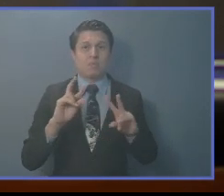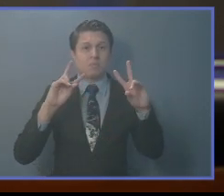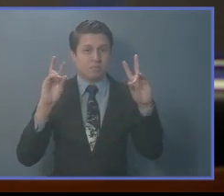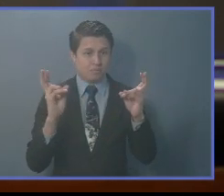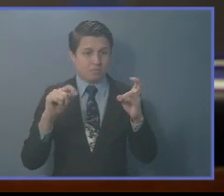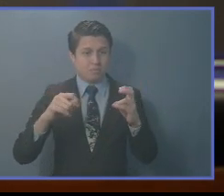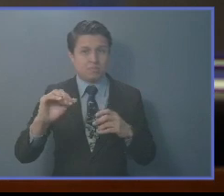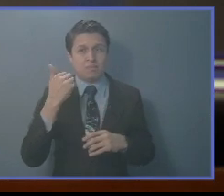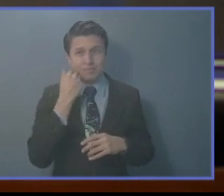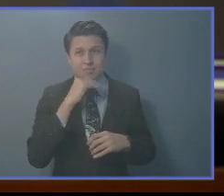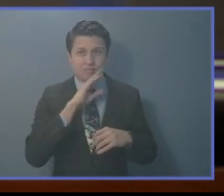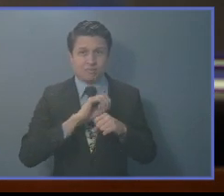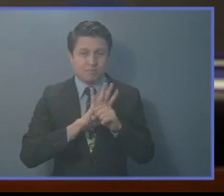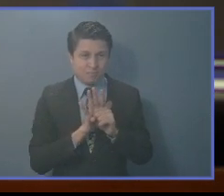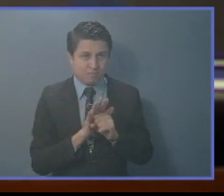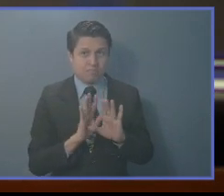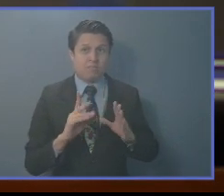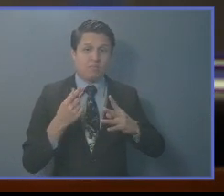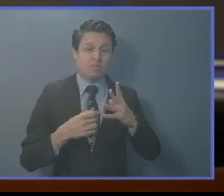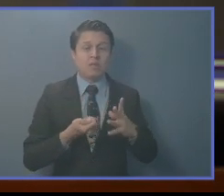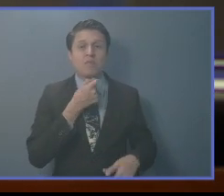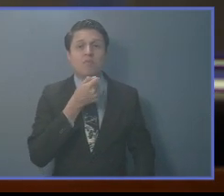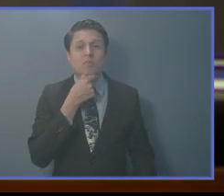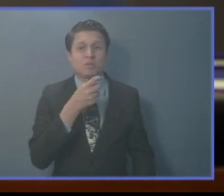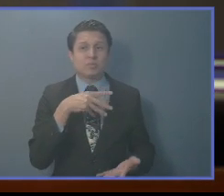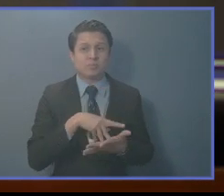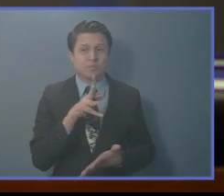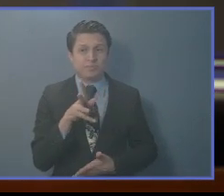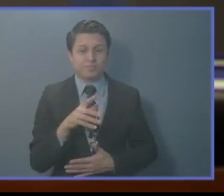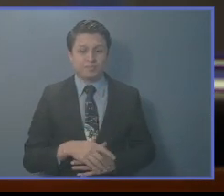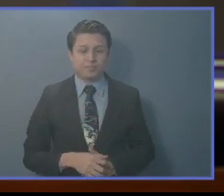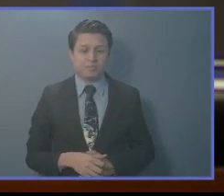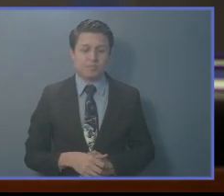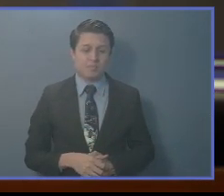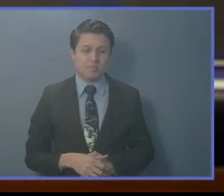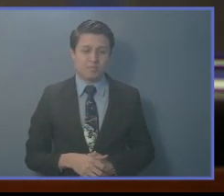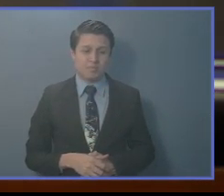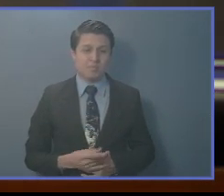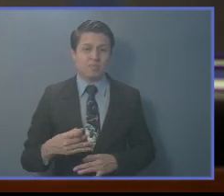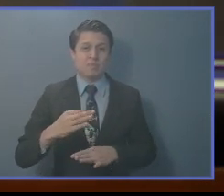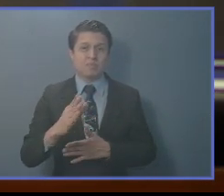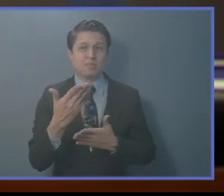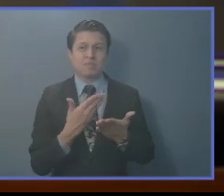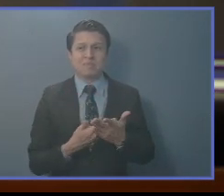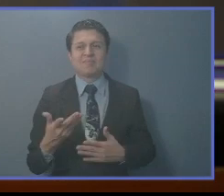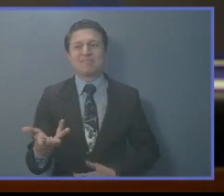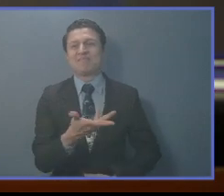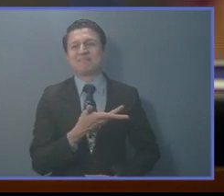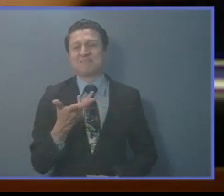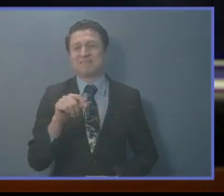esta pandemia. La Ley de Acceso a la Información Pública, su reglamento y lineamientos tiene aplicación de manera plena a